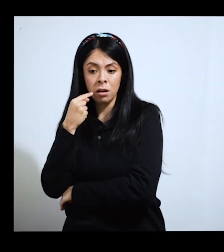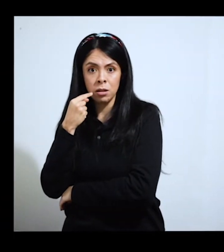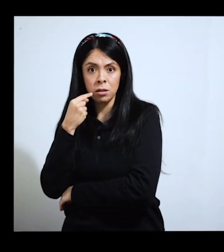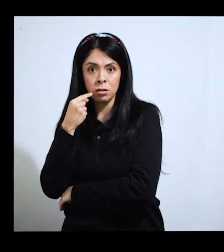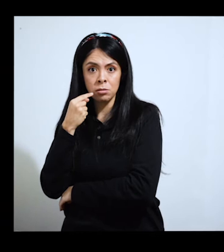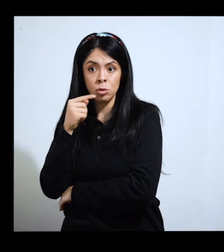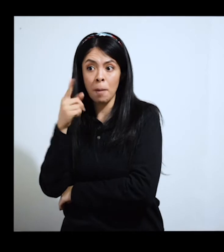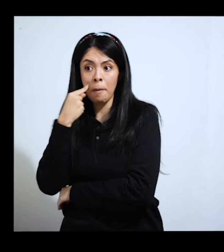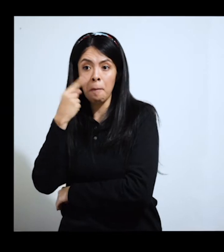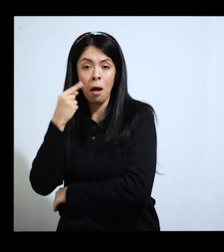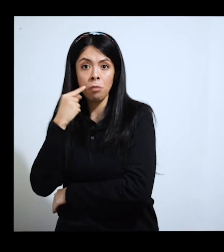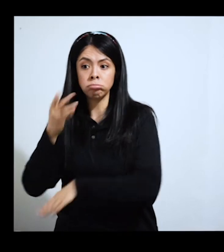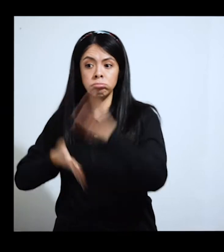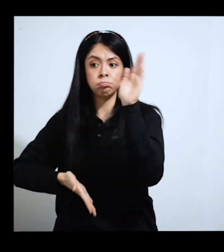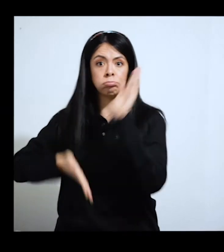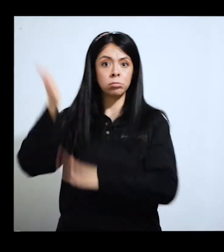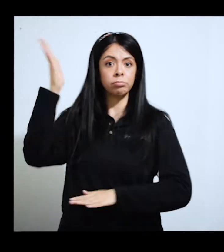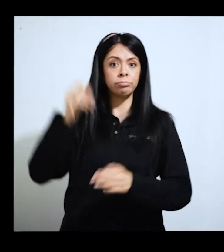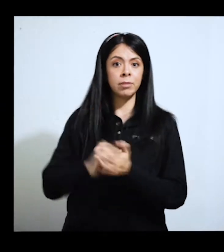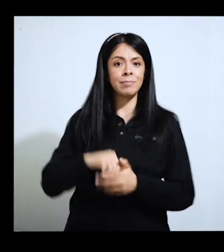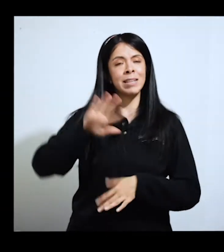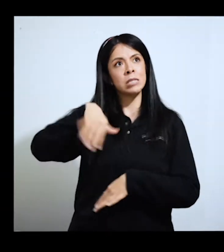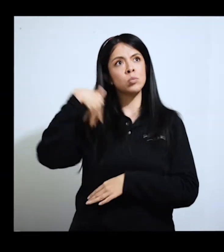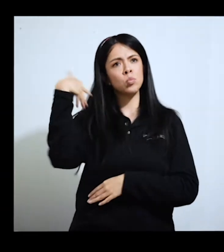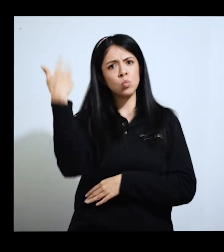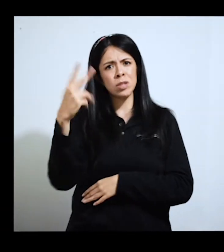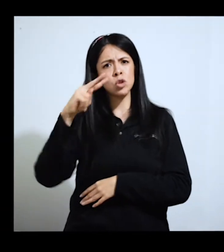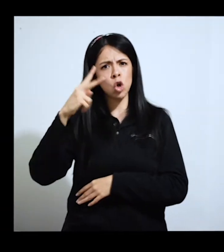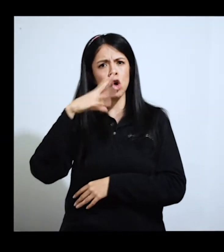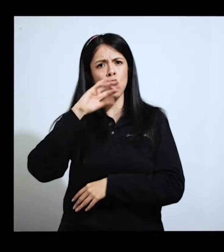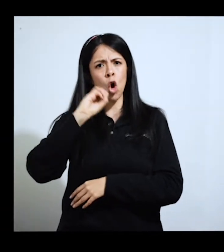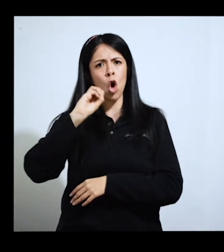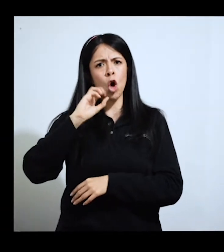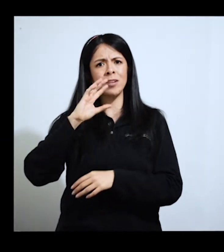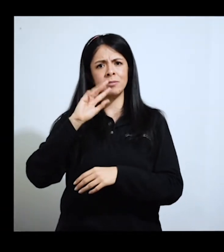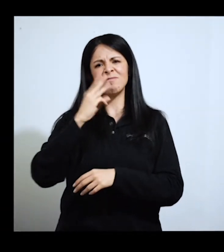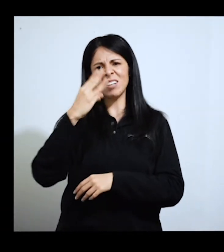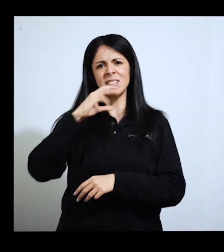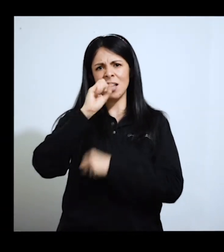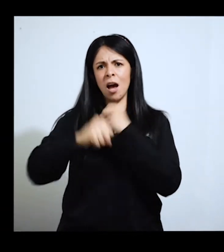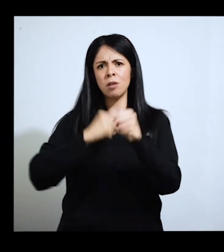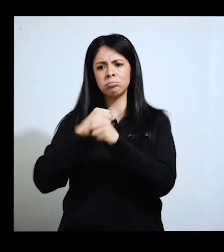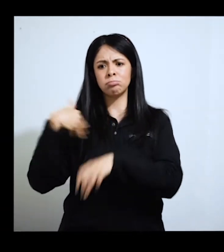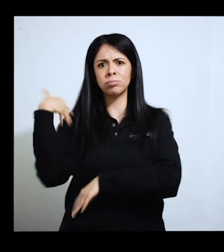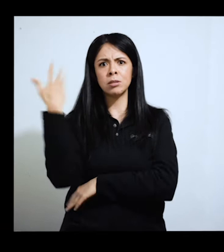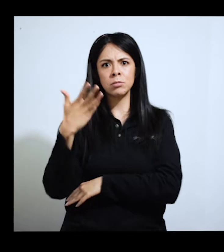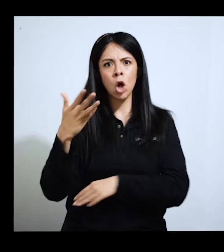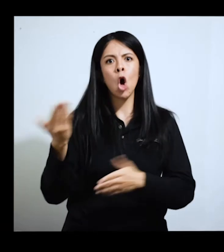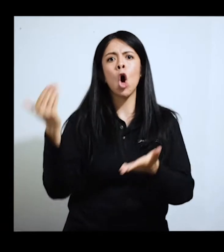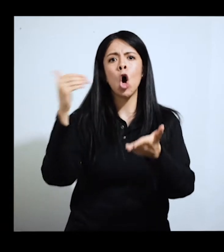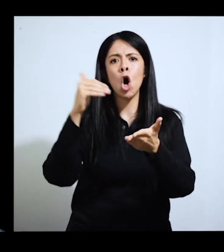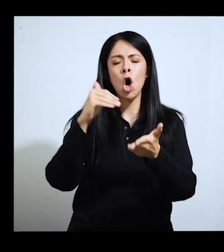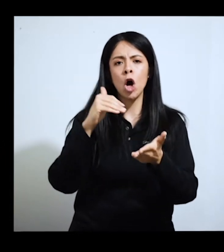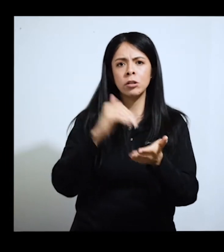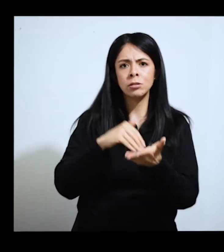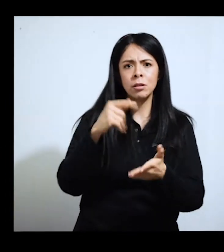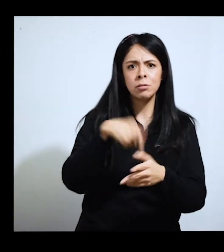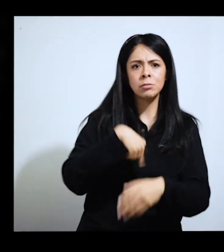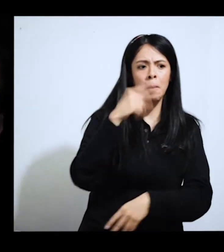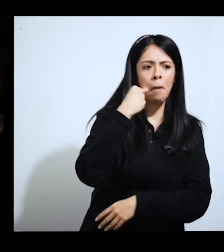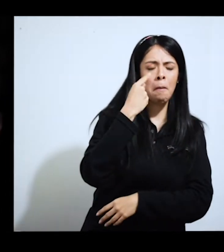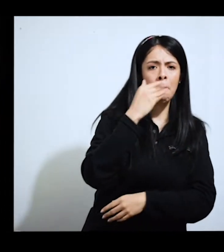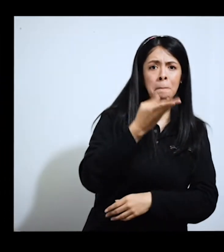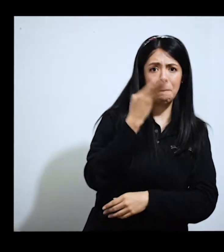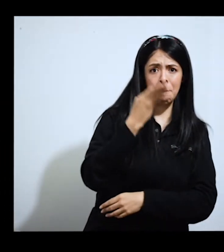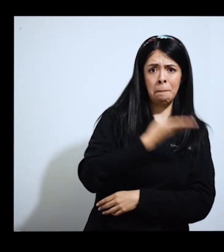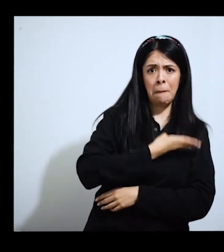y digamos que sufre el primer abandono por parte de mi papá, luego 2 o 3 años sufre el segundo abandono